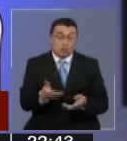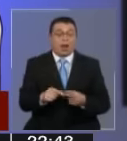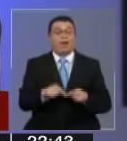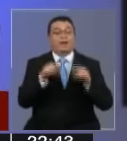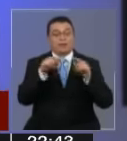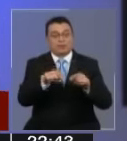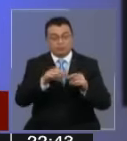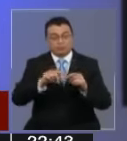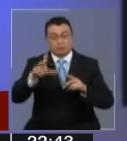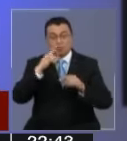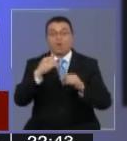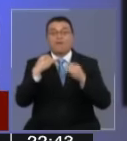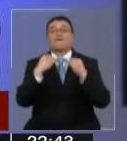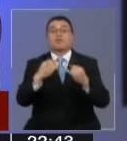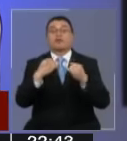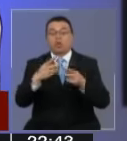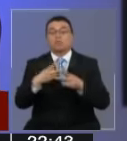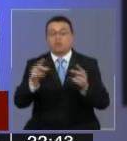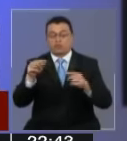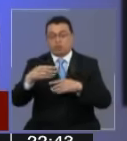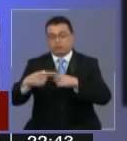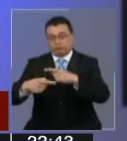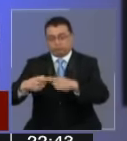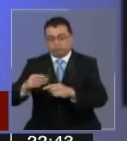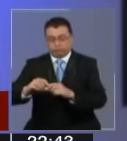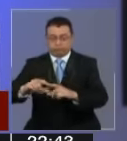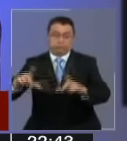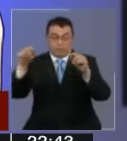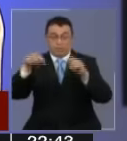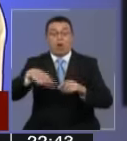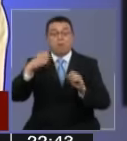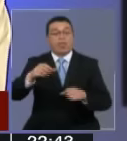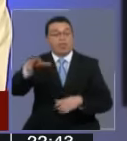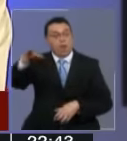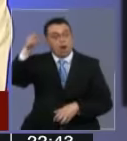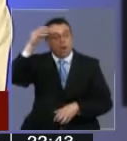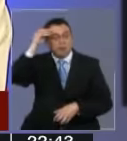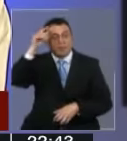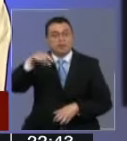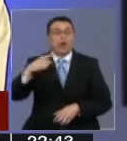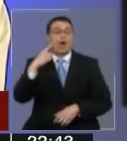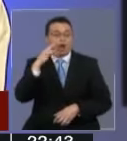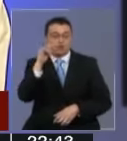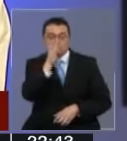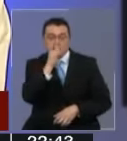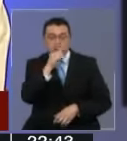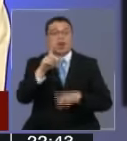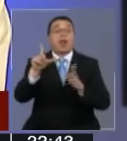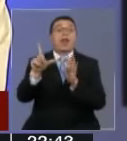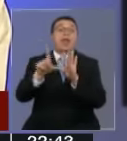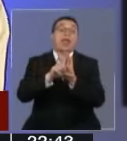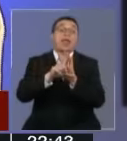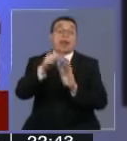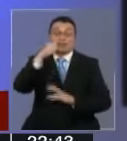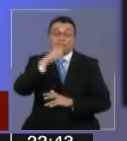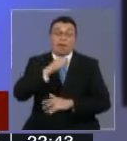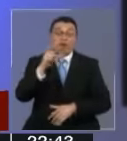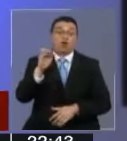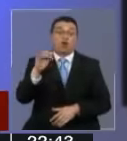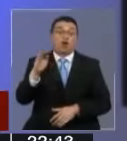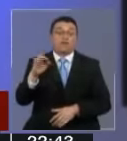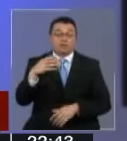ciclo de información pública que va a ser muy relevante para comprender los vicios, entre otras cosas, de la ley reservada al cobre, de la que ya